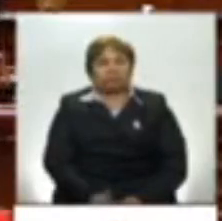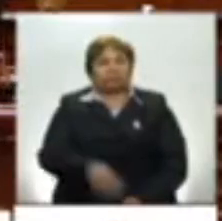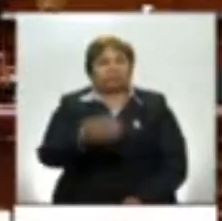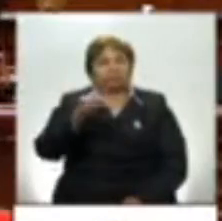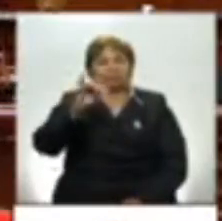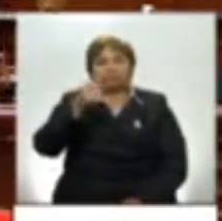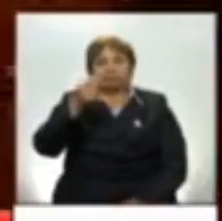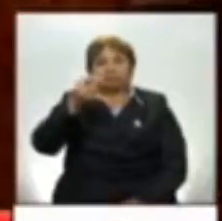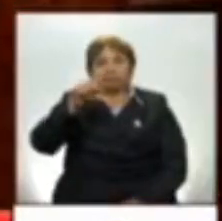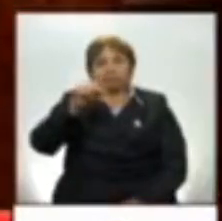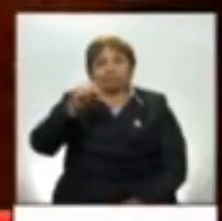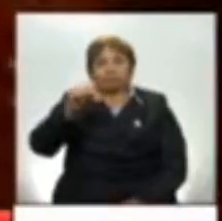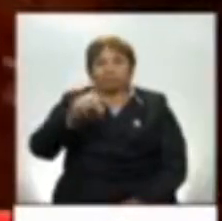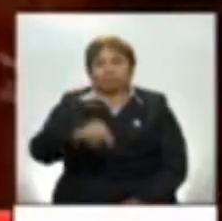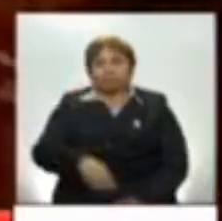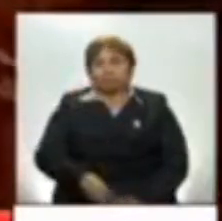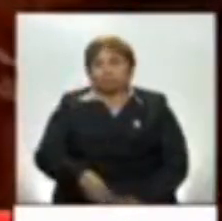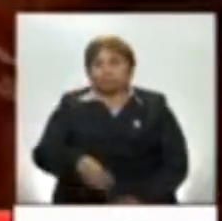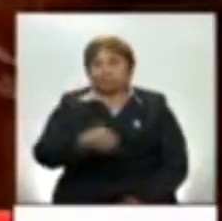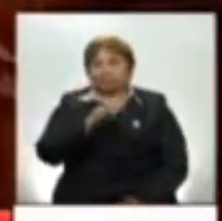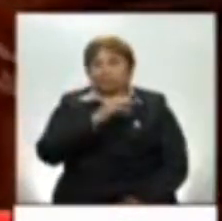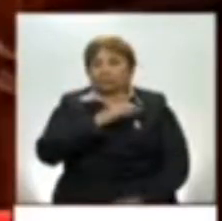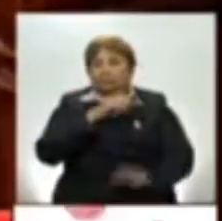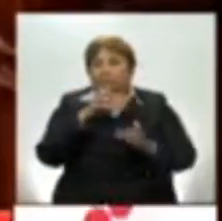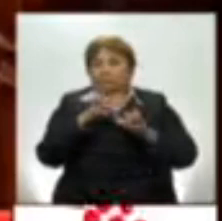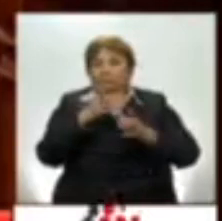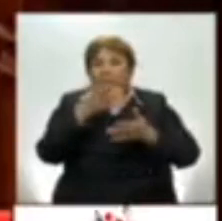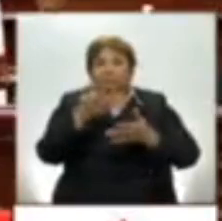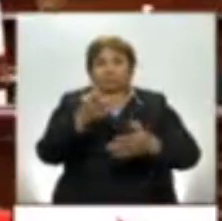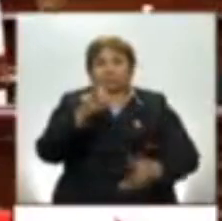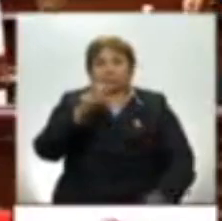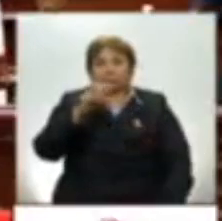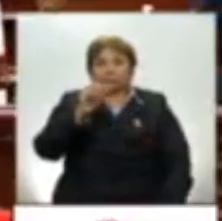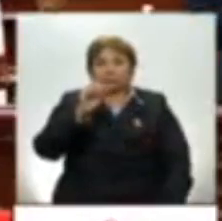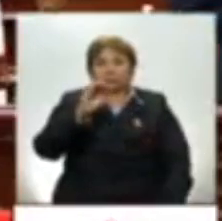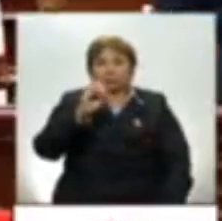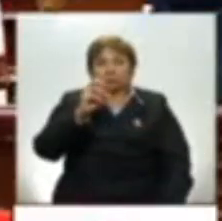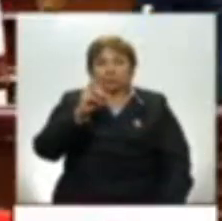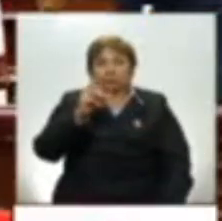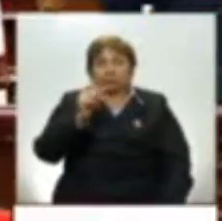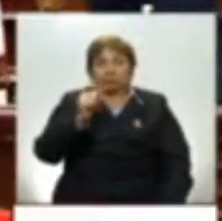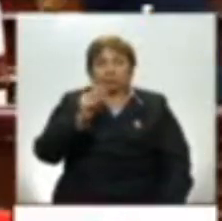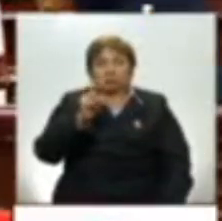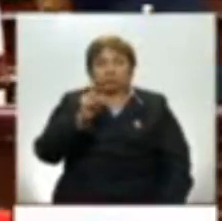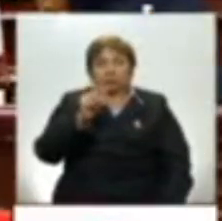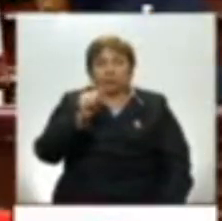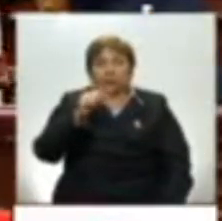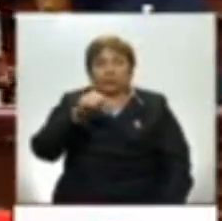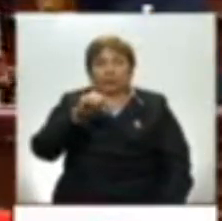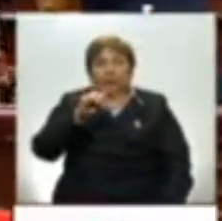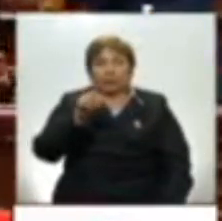Jurado Nacional de Elecciones, credencial otorgada a Lucinda Vázquez Vela, DNI